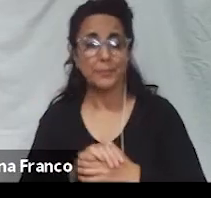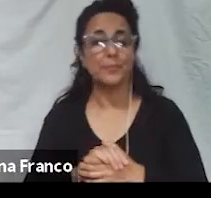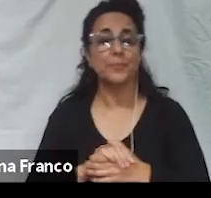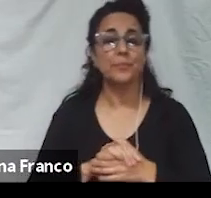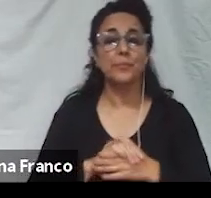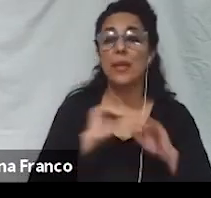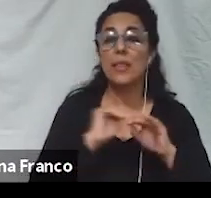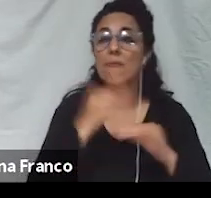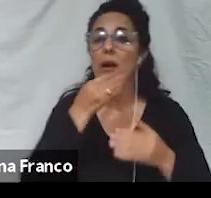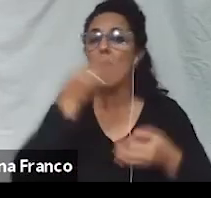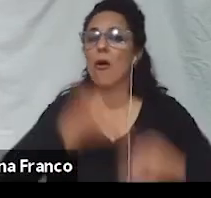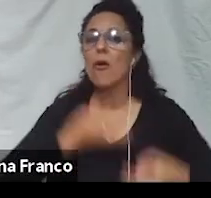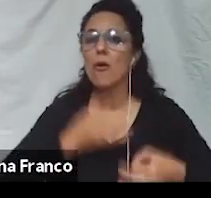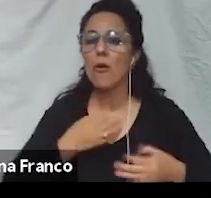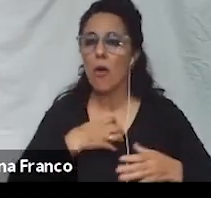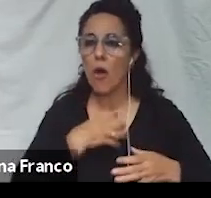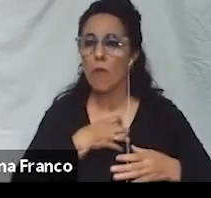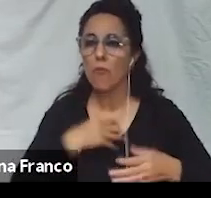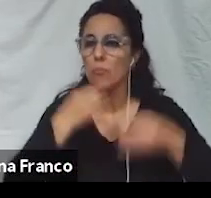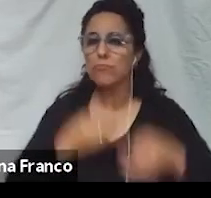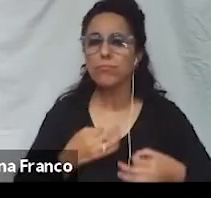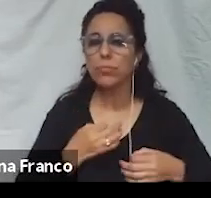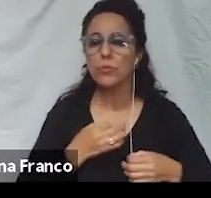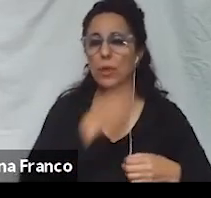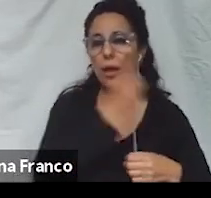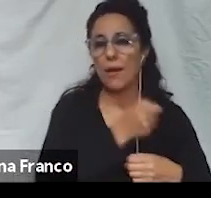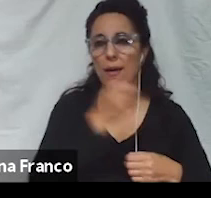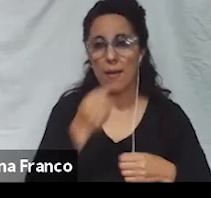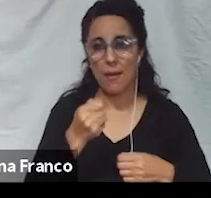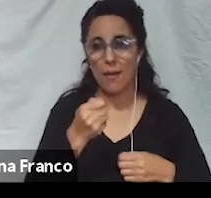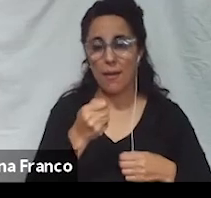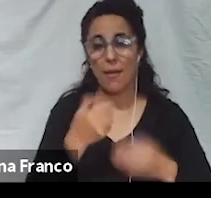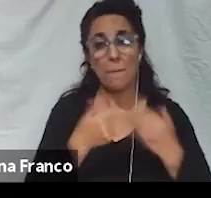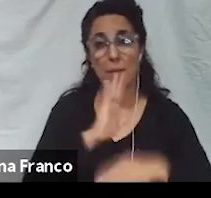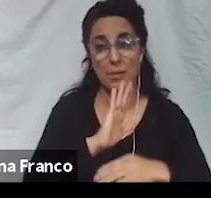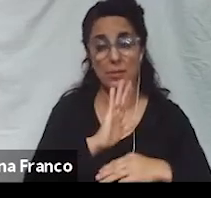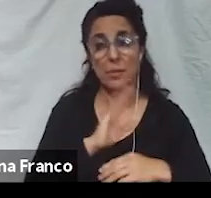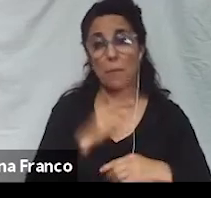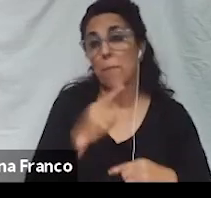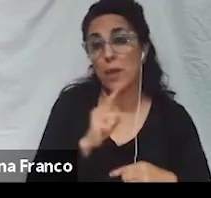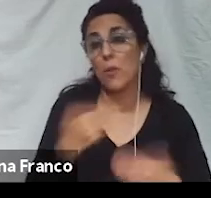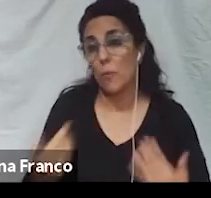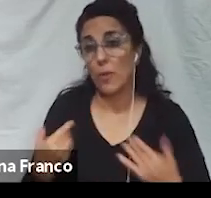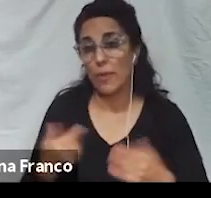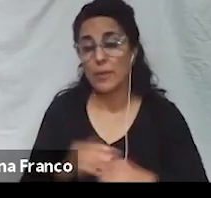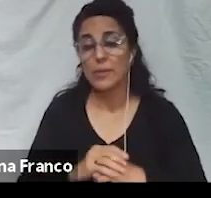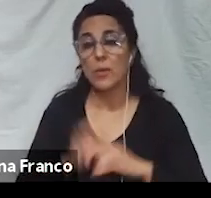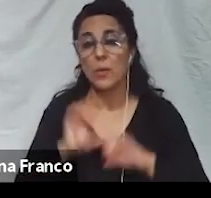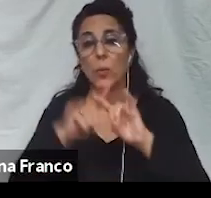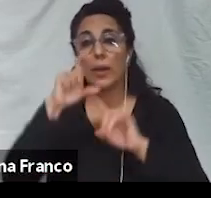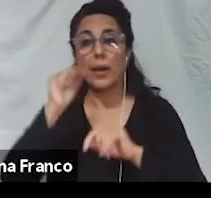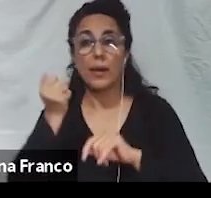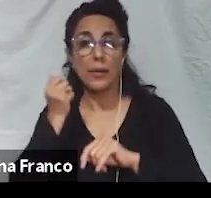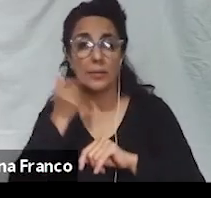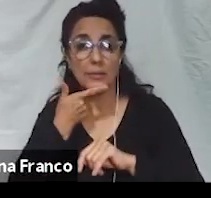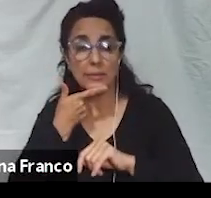y bueno, el nivel de conformidad, que en este caso sería AA, que es el más utilizado, pero puede ser que nos exijan, por ejemplo,